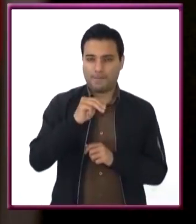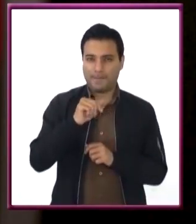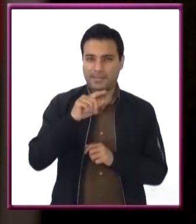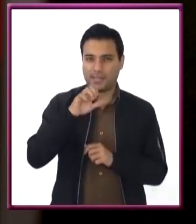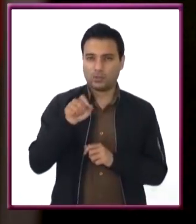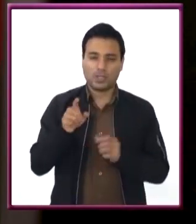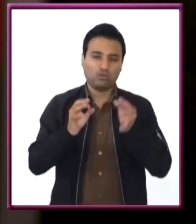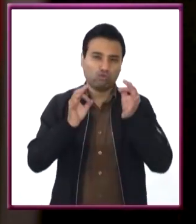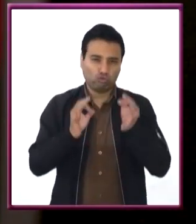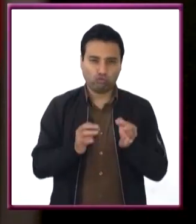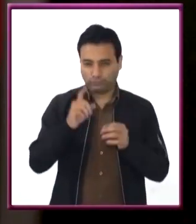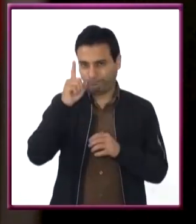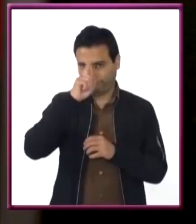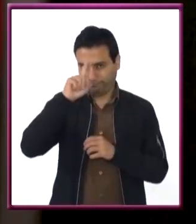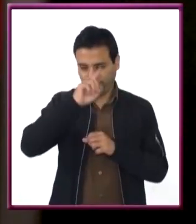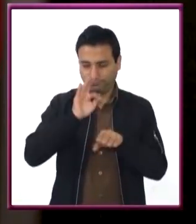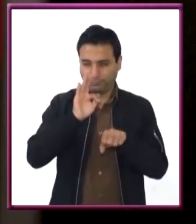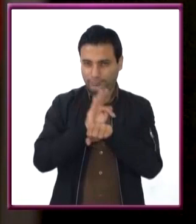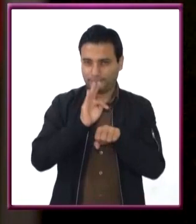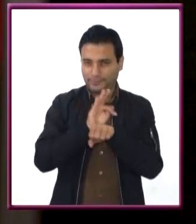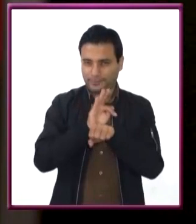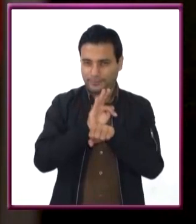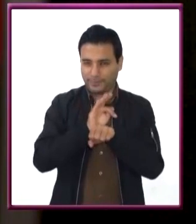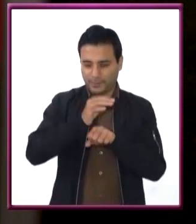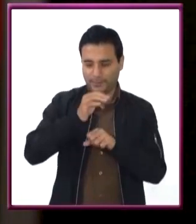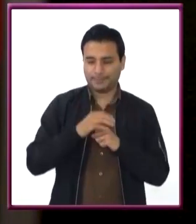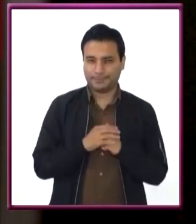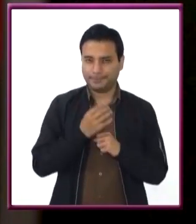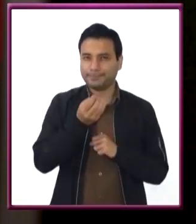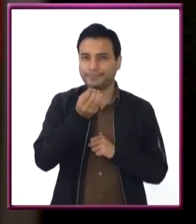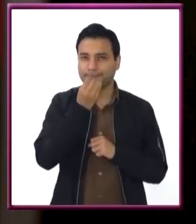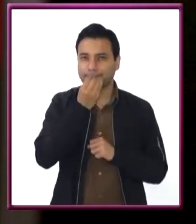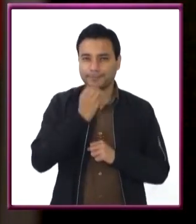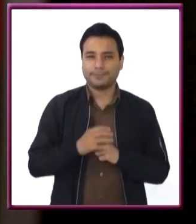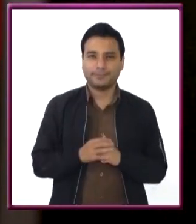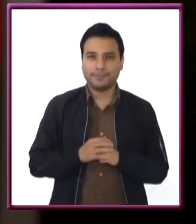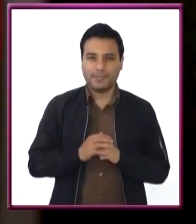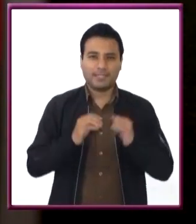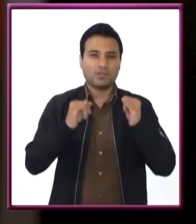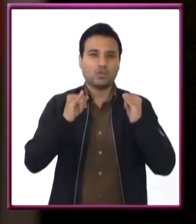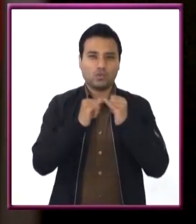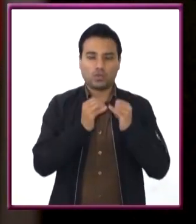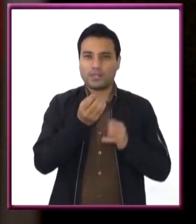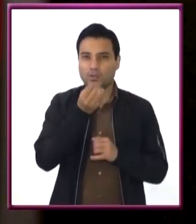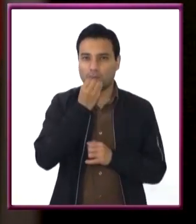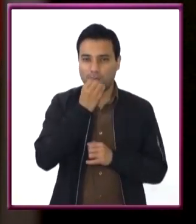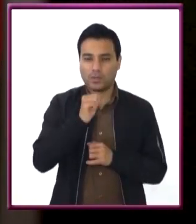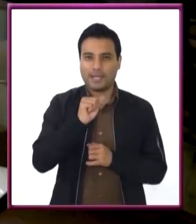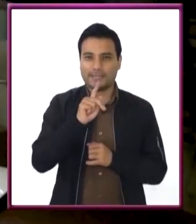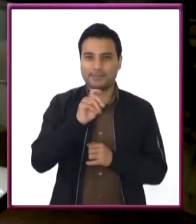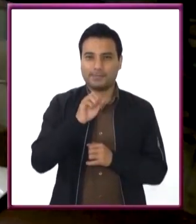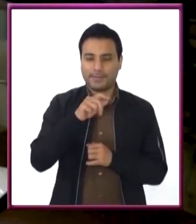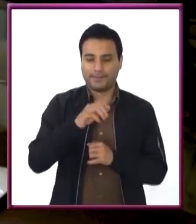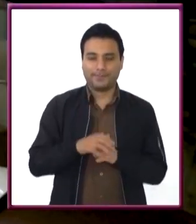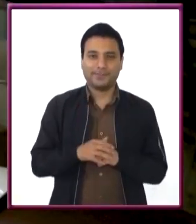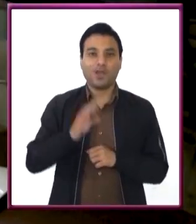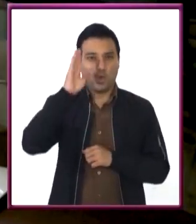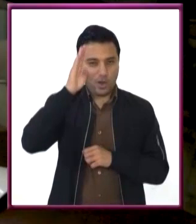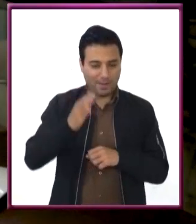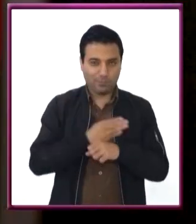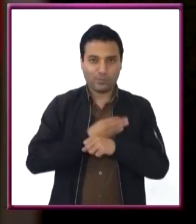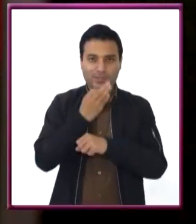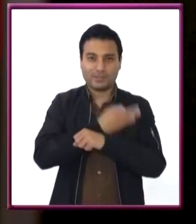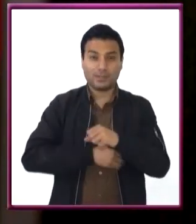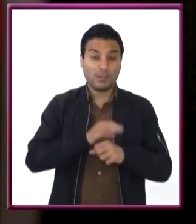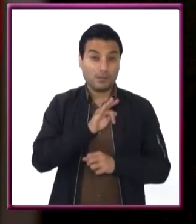es instructor gastronómico del Instituto Gastronómico ASPIC. ¿Qué tal, Guillermo? Buenas tardes. Hola, mucho gusto. Buenas